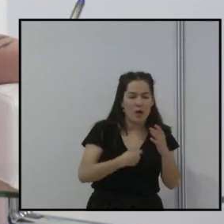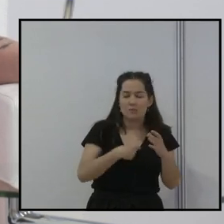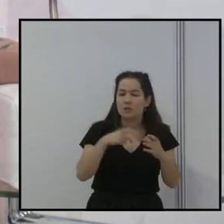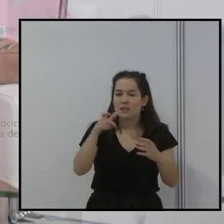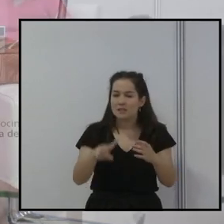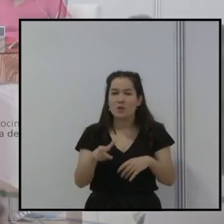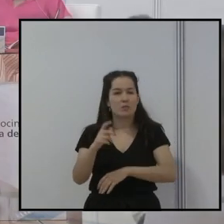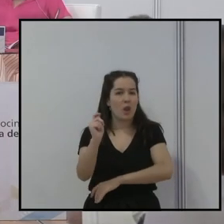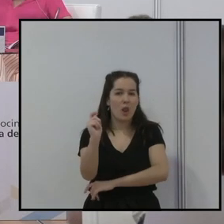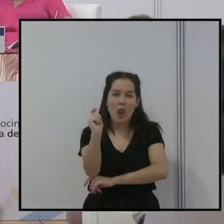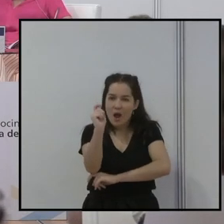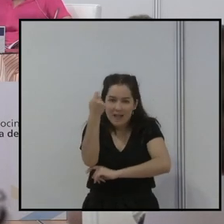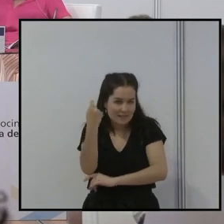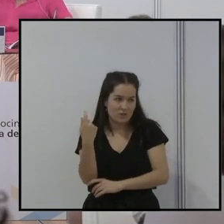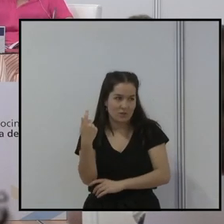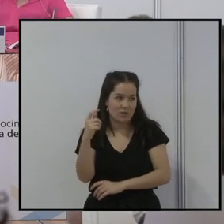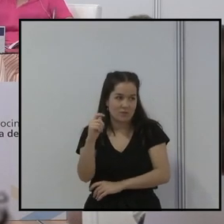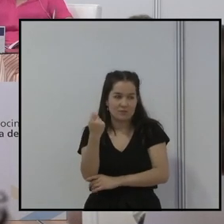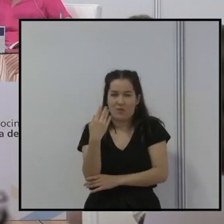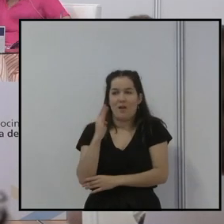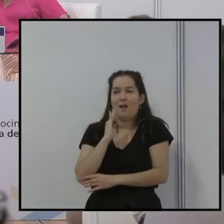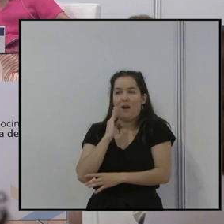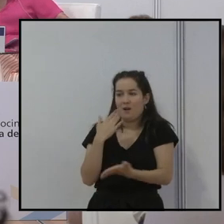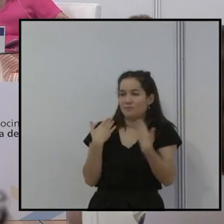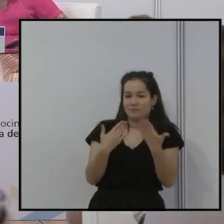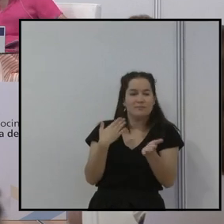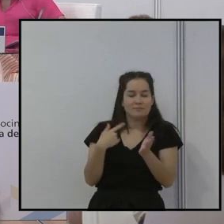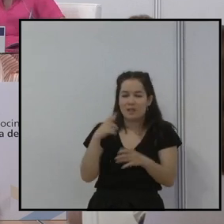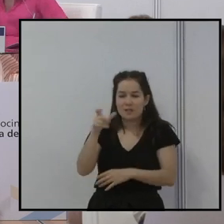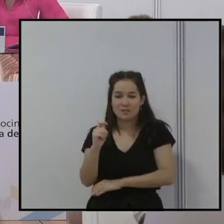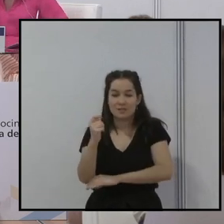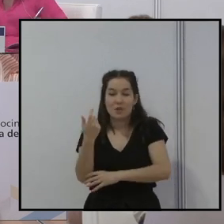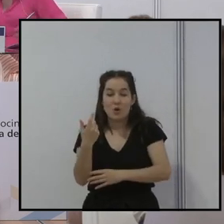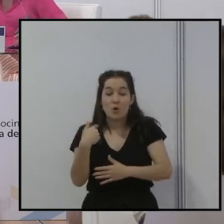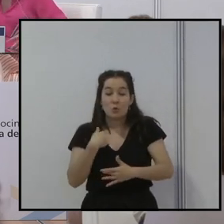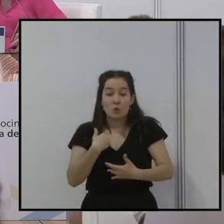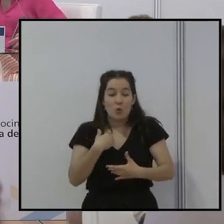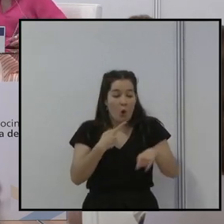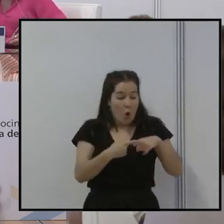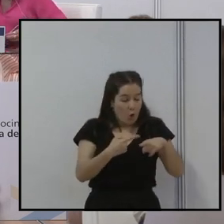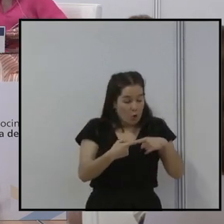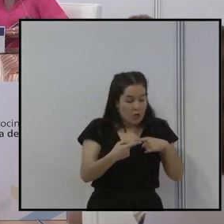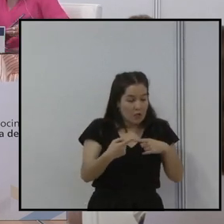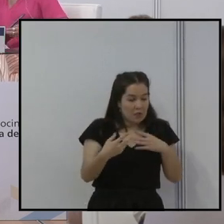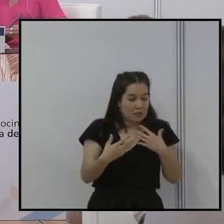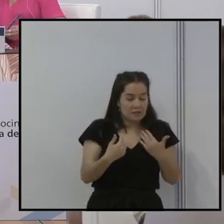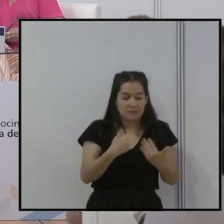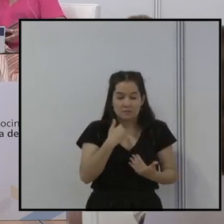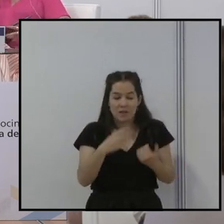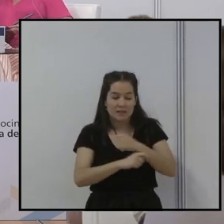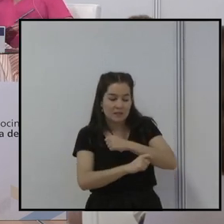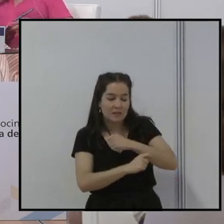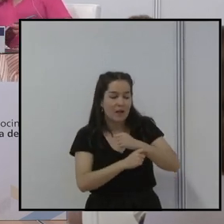Eso es un poco lo que estábamos hablando. ¿Cómo manejas lo que tienes y cómo lo ves y cómo lo ordenas y cómo te lo